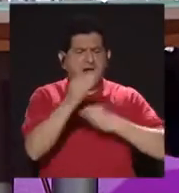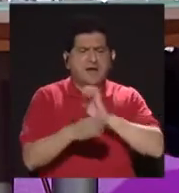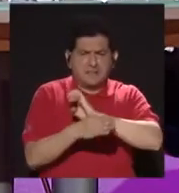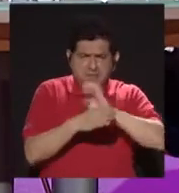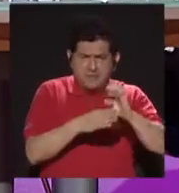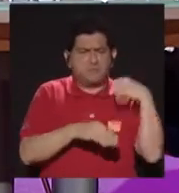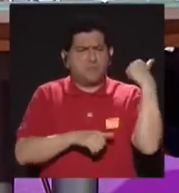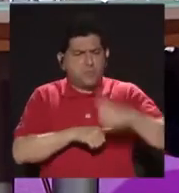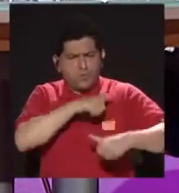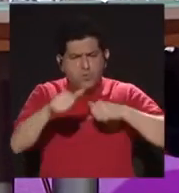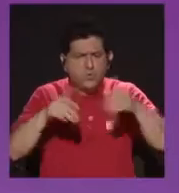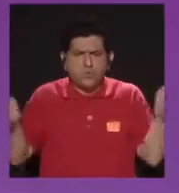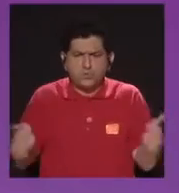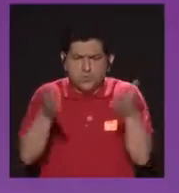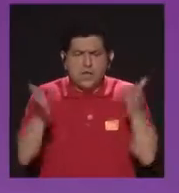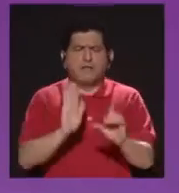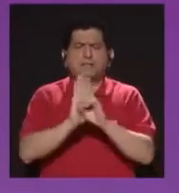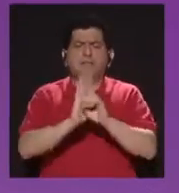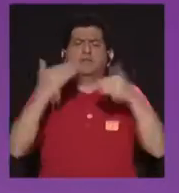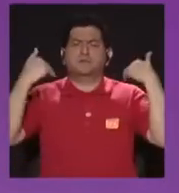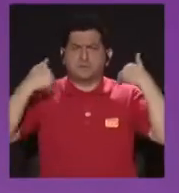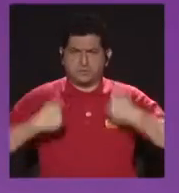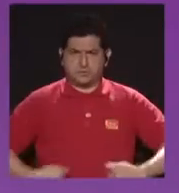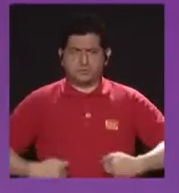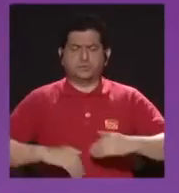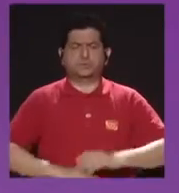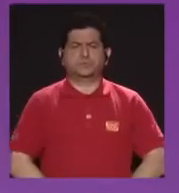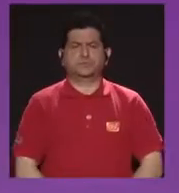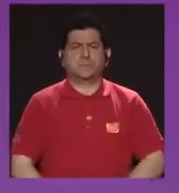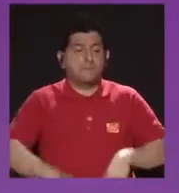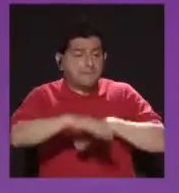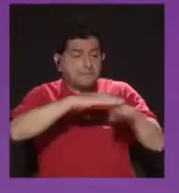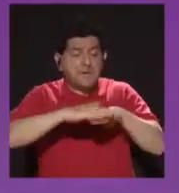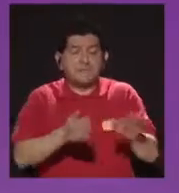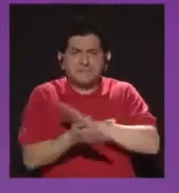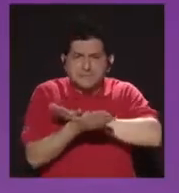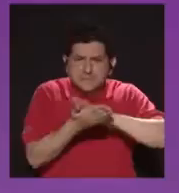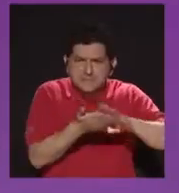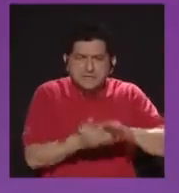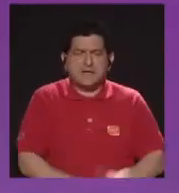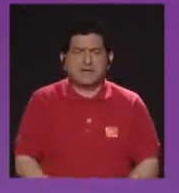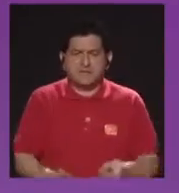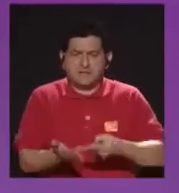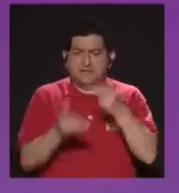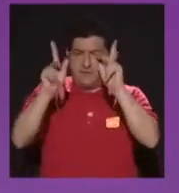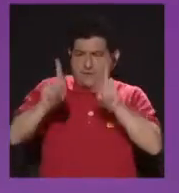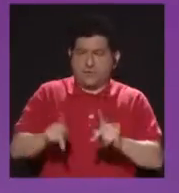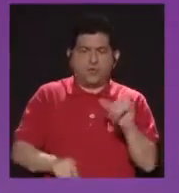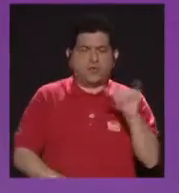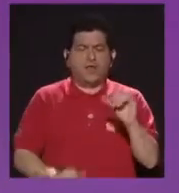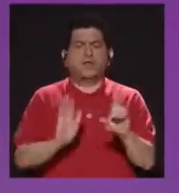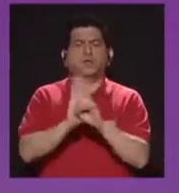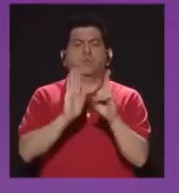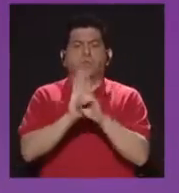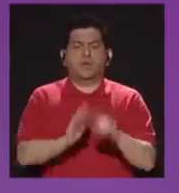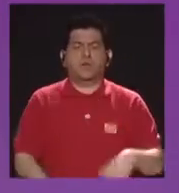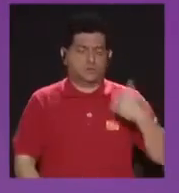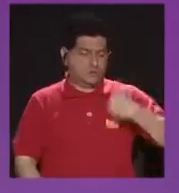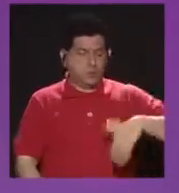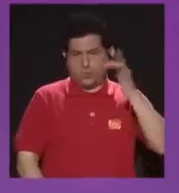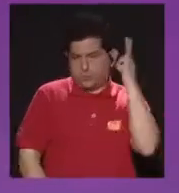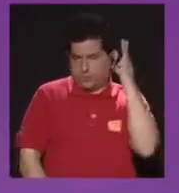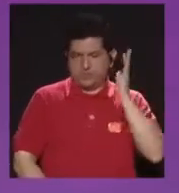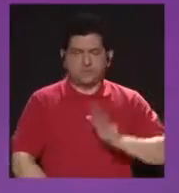auténtica lucha de promoción de derechos humanos fundada en la dignidad y el valor de la persona humana y en la igualdad de derechos de hombres y